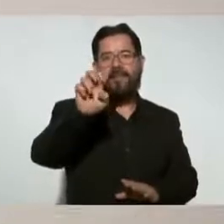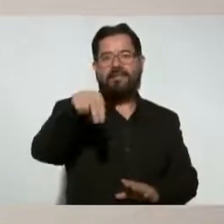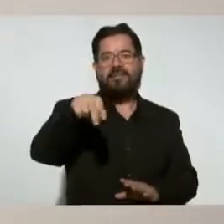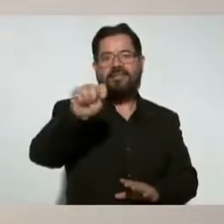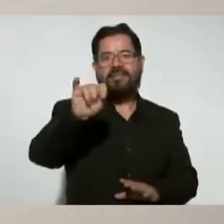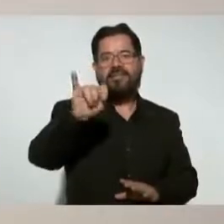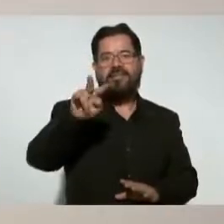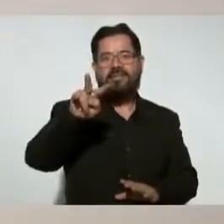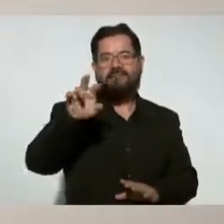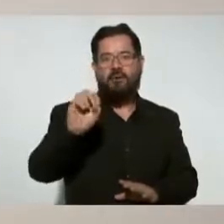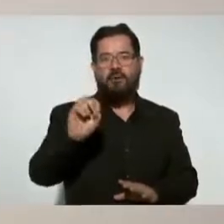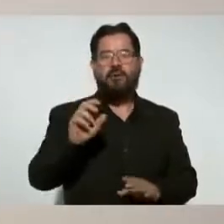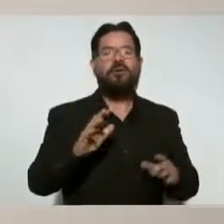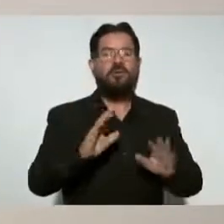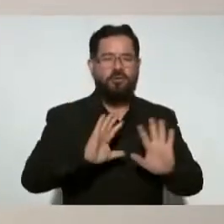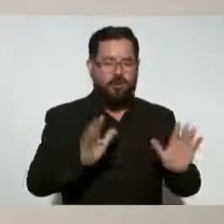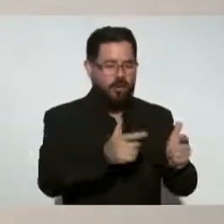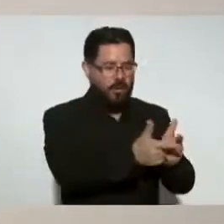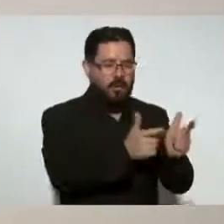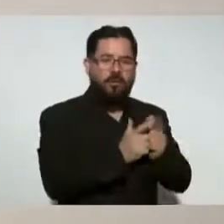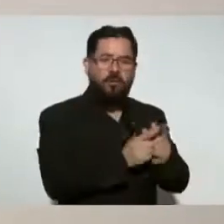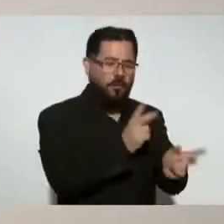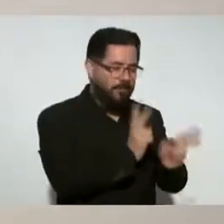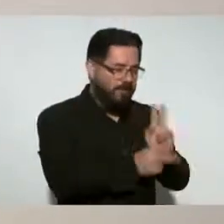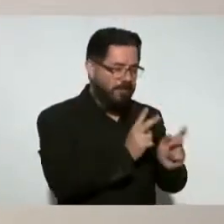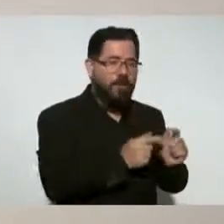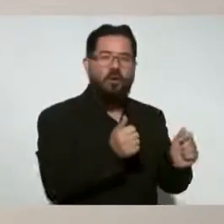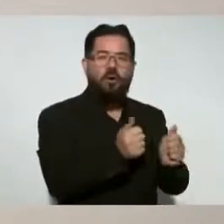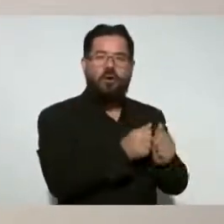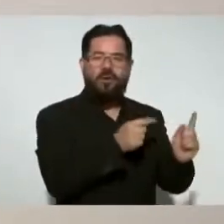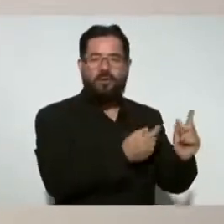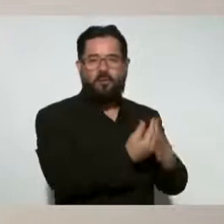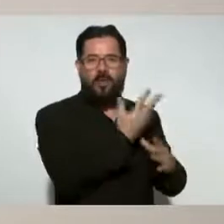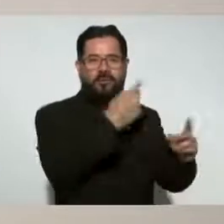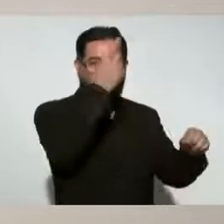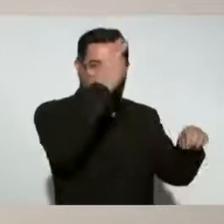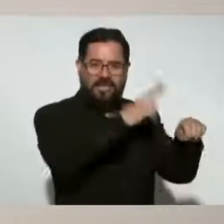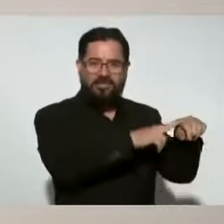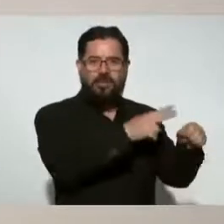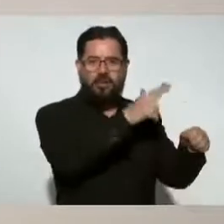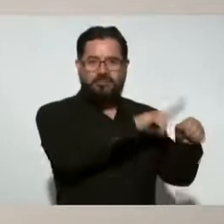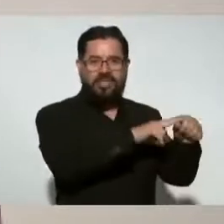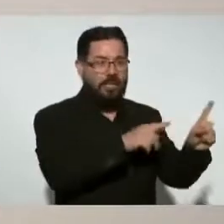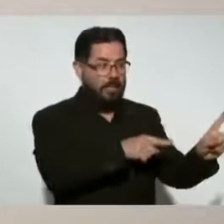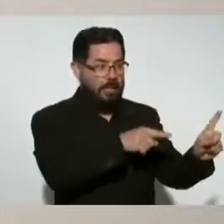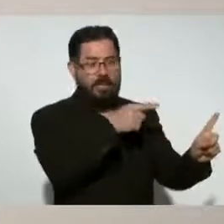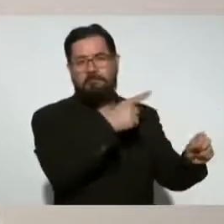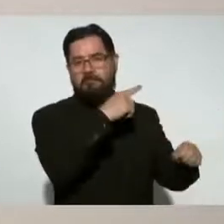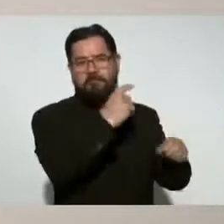estuve platicando con el director del hospital, es de primer nivel y